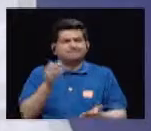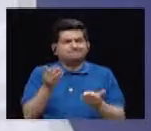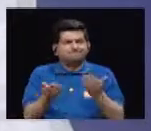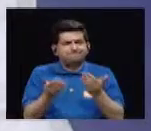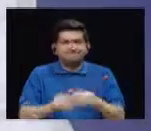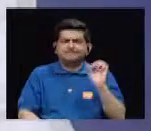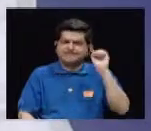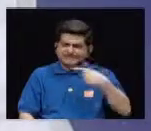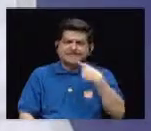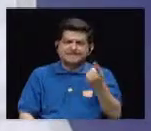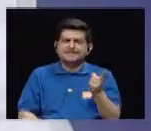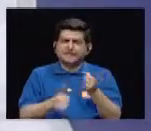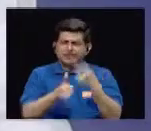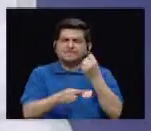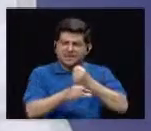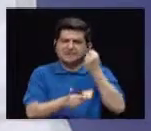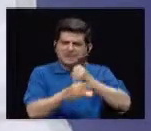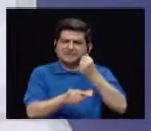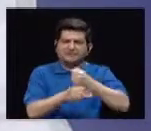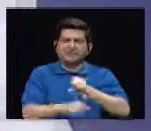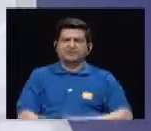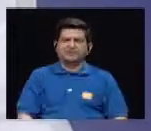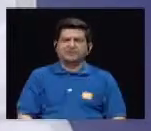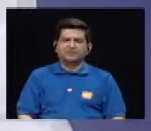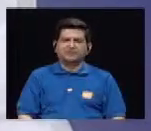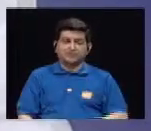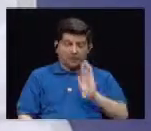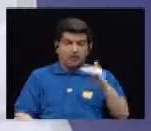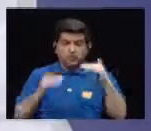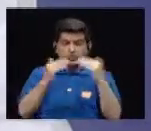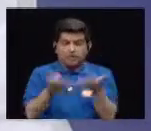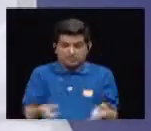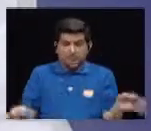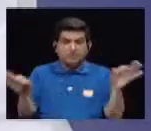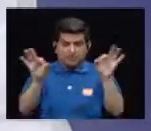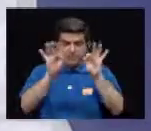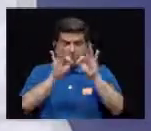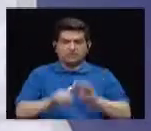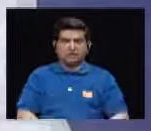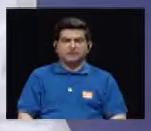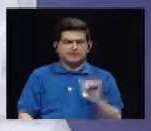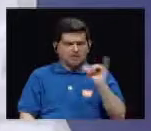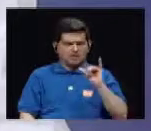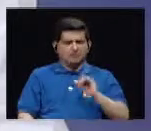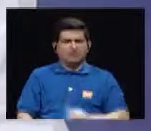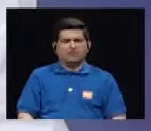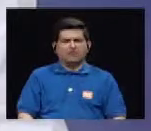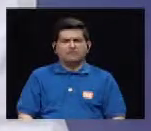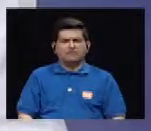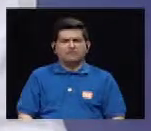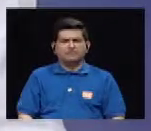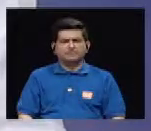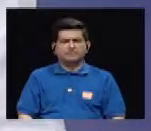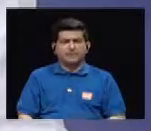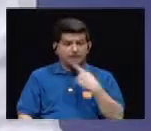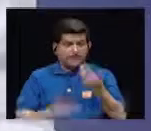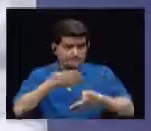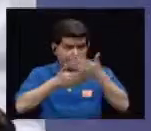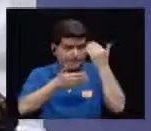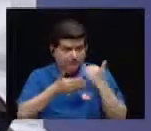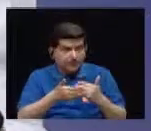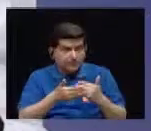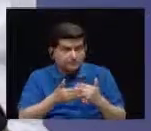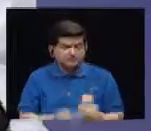Digamos, sí podría decirse que es una ópera prima en su nivel de importancia y relevancia. Y además de que, digamos, como